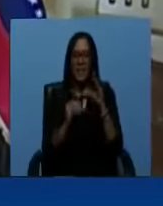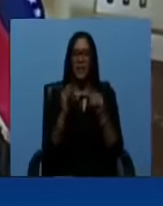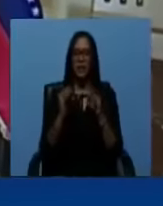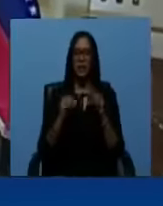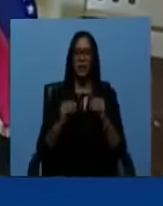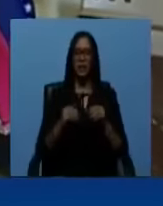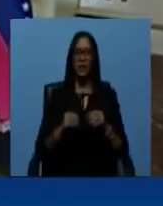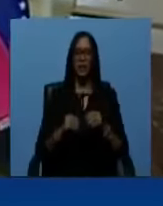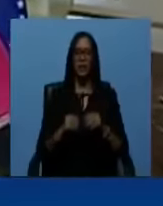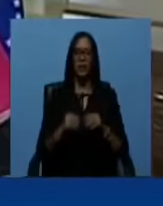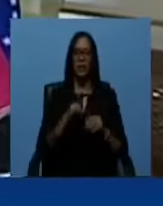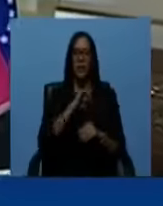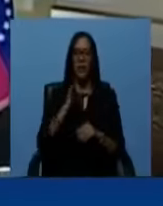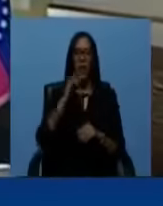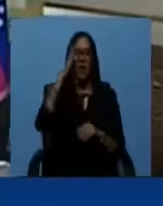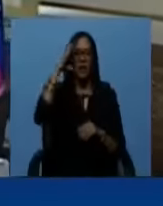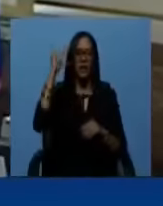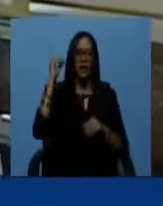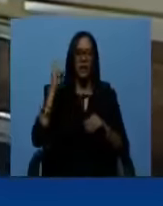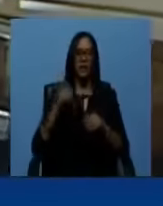Igualmente, Delcy,